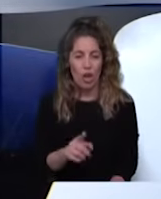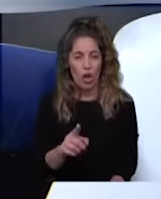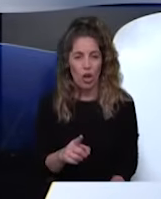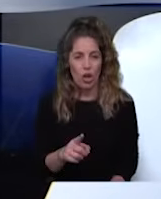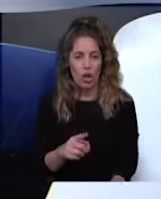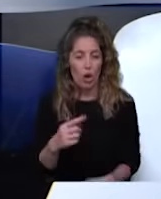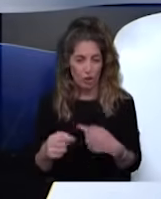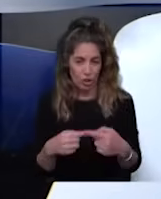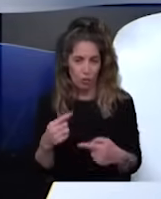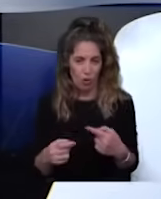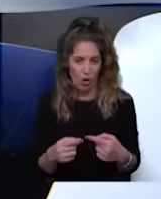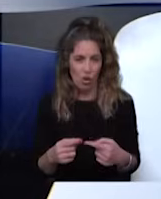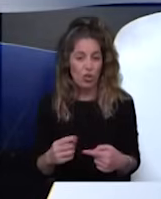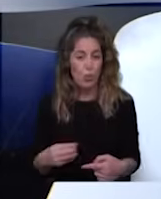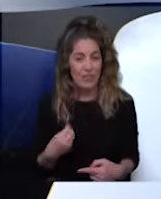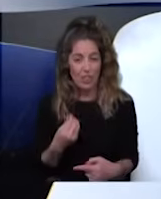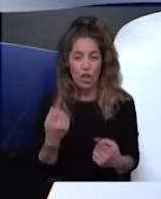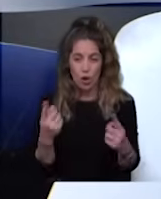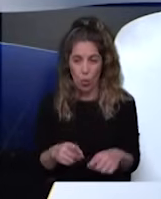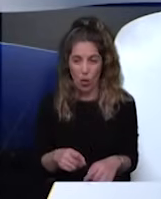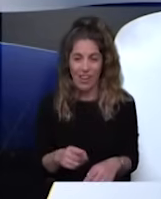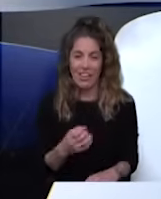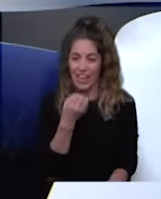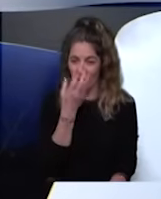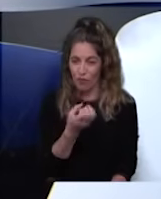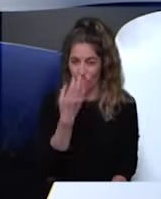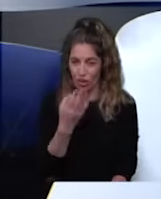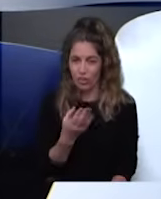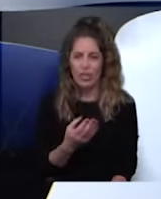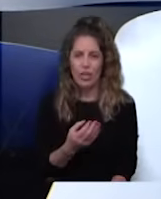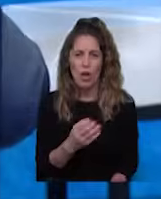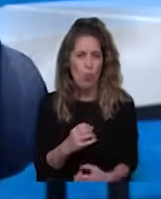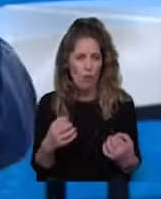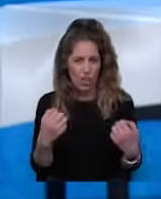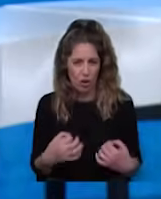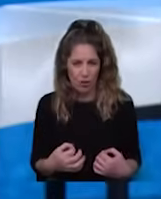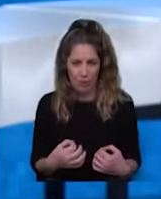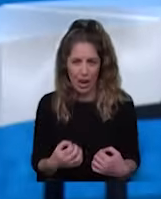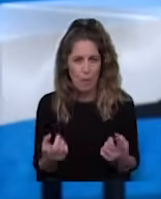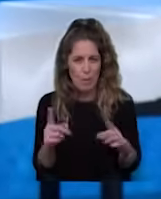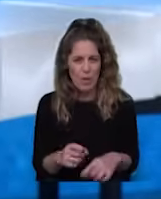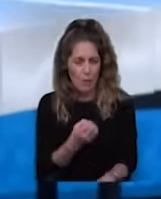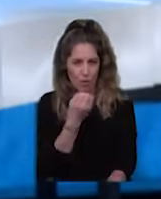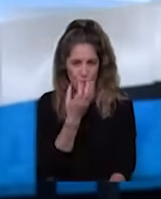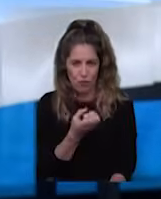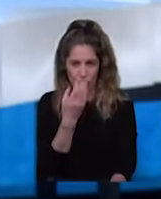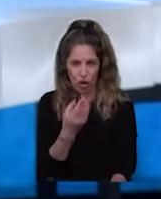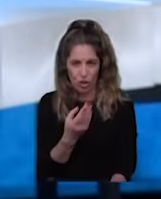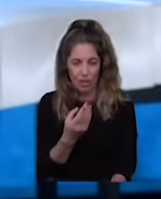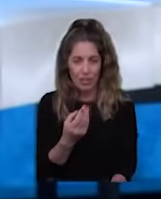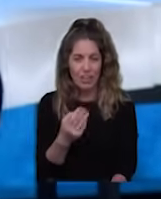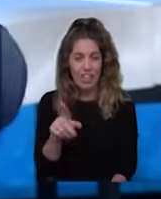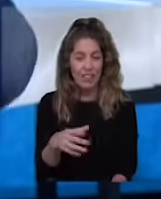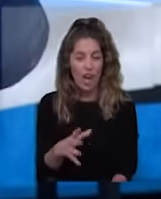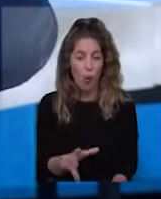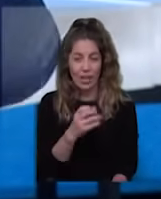de Claudio in verniz y esta se sigue manteniendo me lo puede confirmar Fer Nico Pero creo que es la misma Margarita que viene bancando que